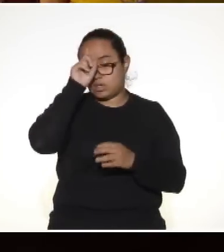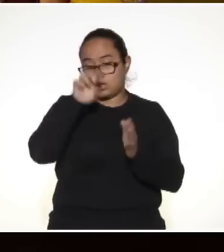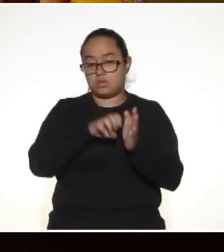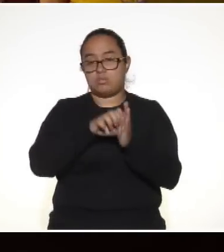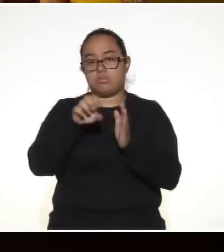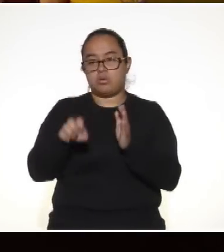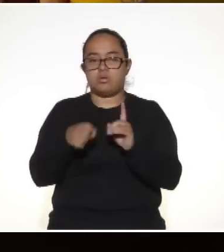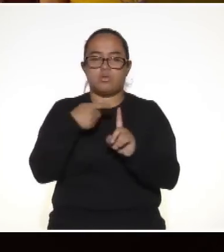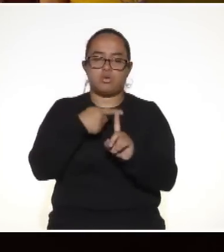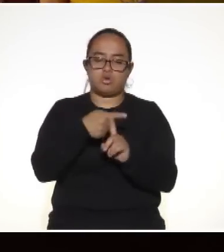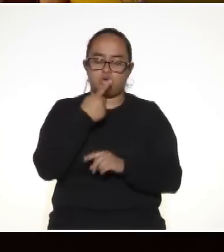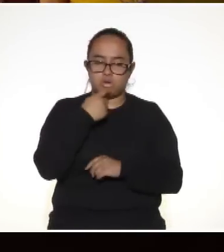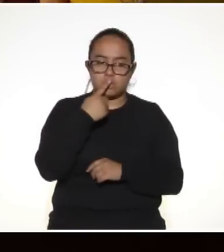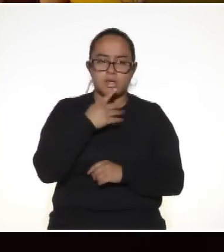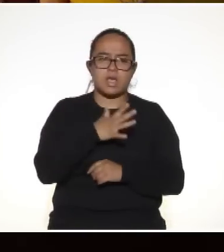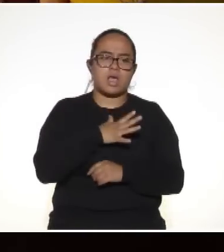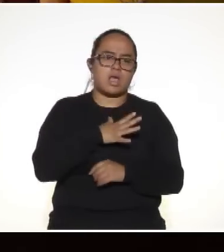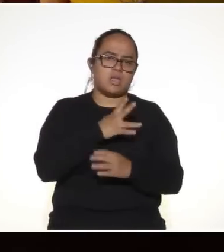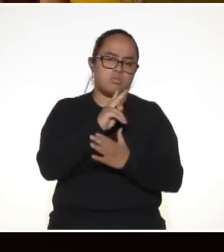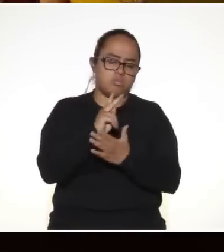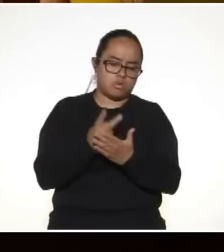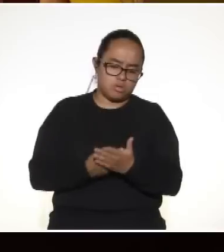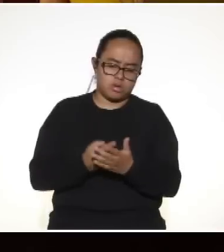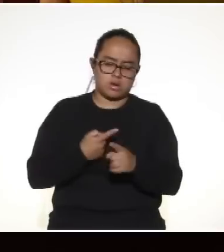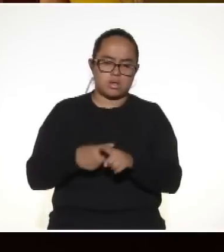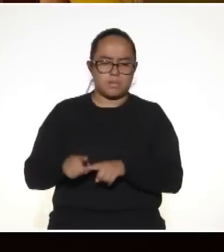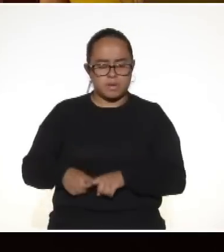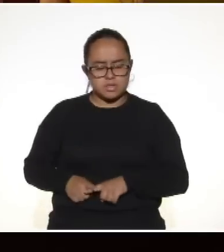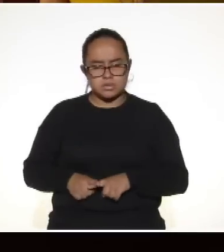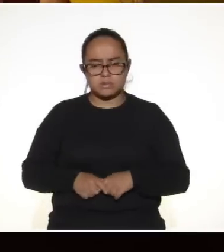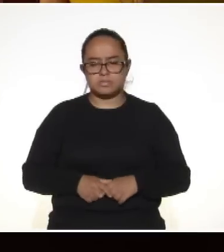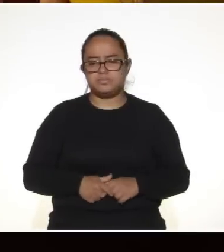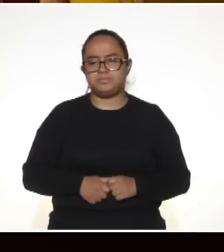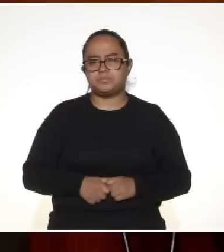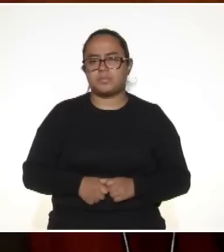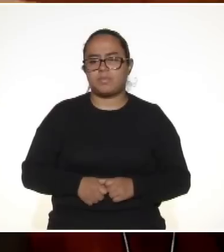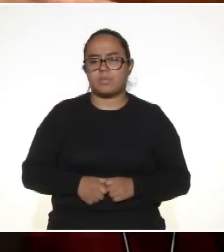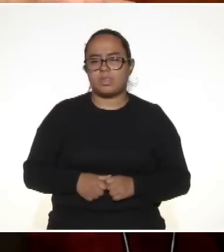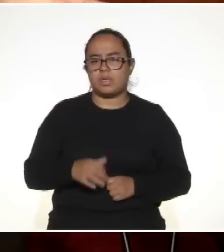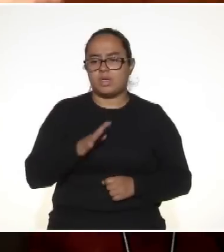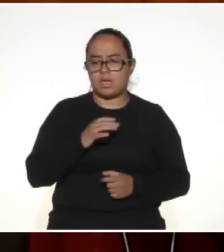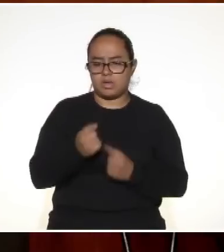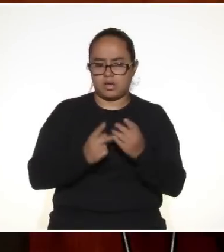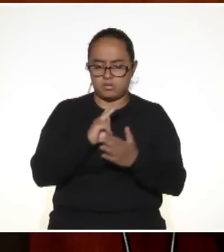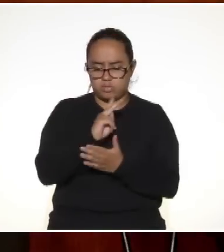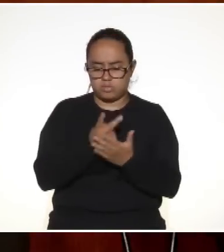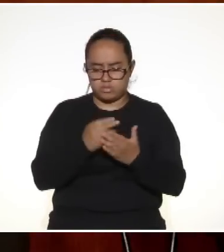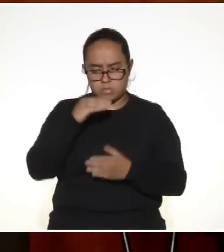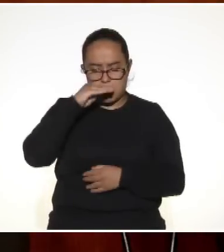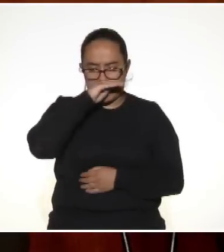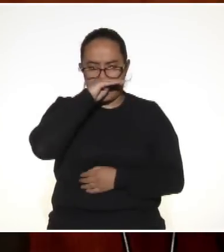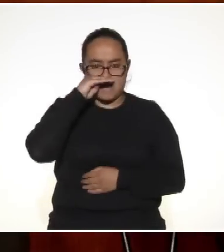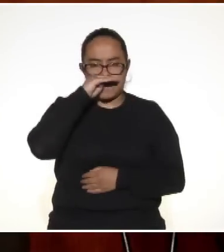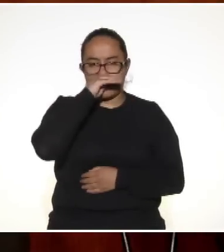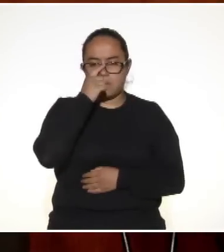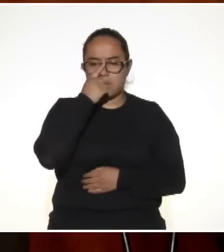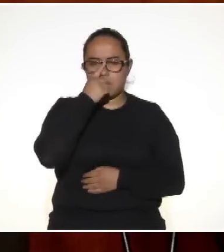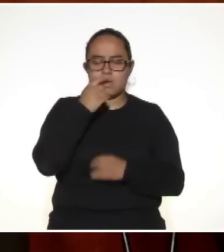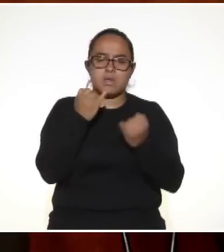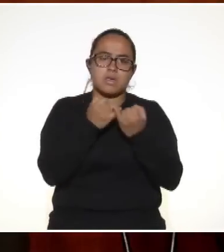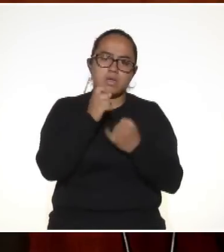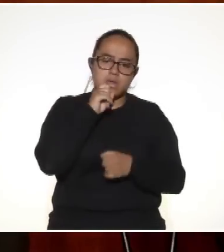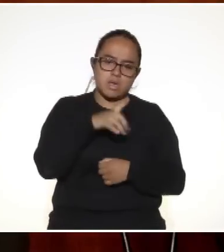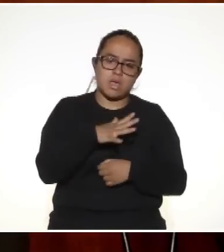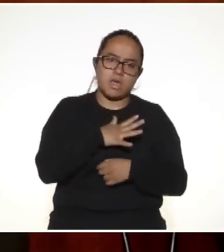sea con Cruz Roja, hay programas. Cruz Roja Capacitación. Hay programas gratuitos tal cual y también